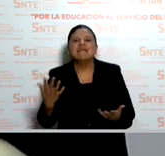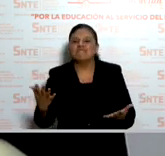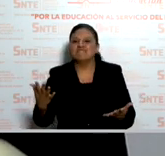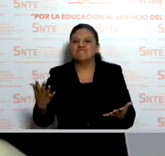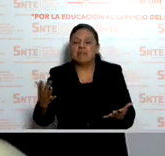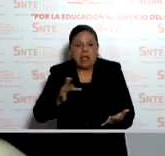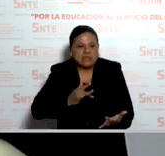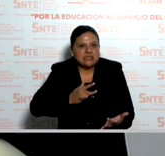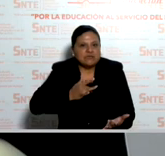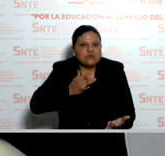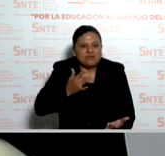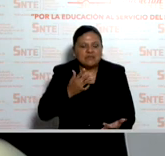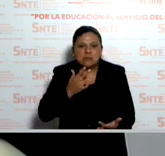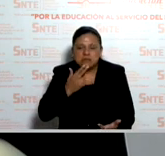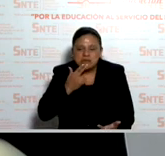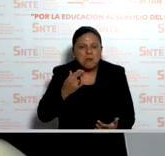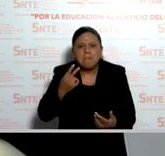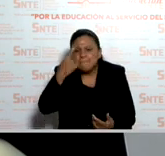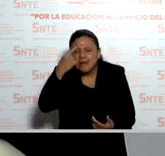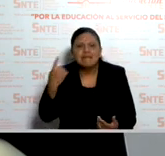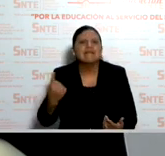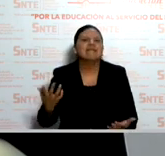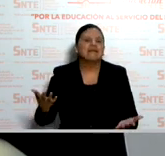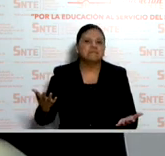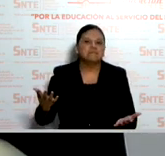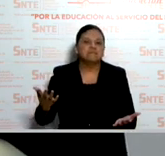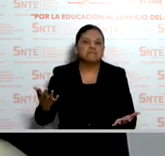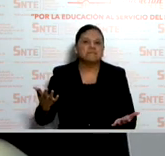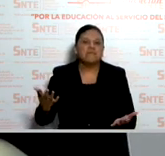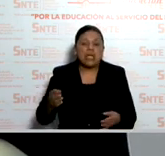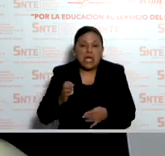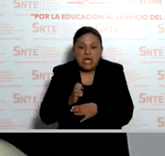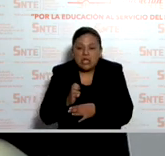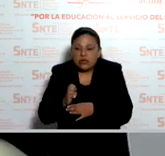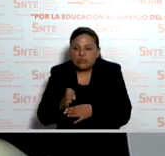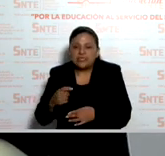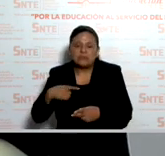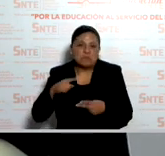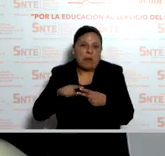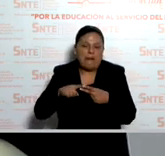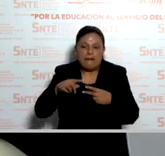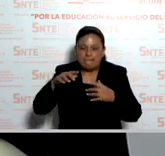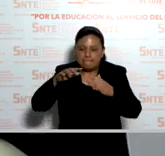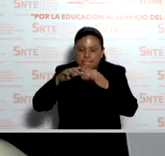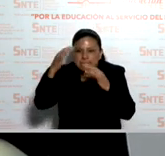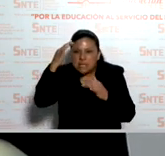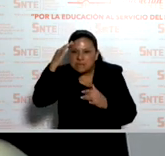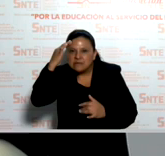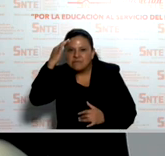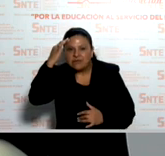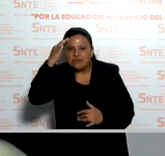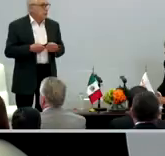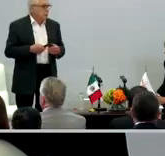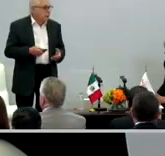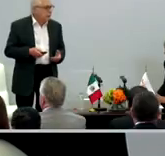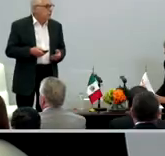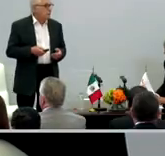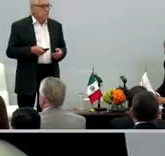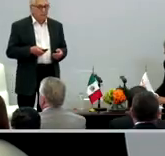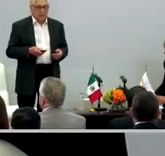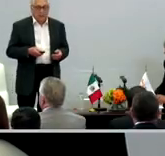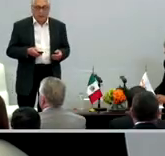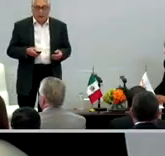Entonces, las emociones, vamos a tomarlas como en su entrelazamiento con el mundo de la educación, con su